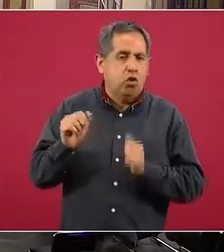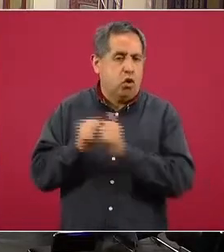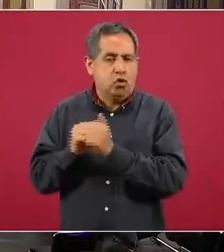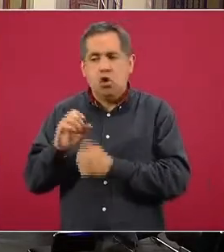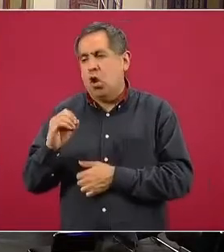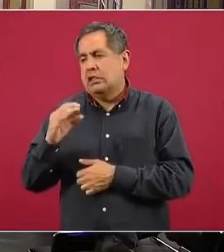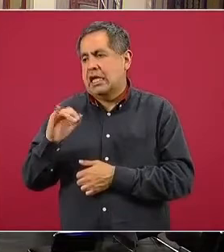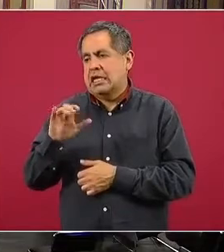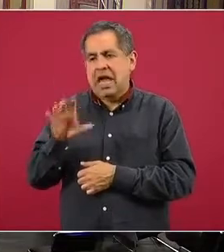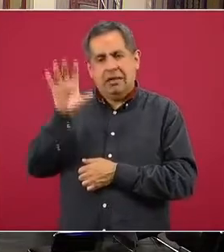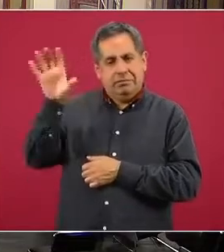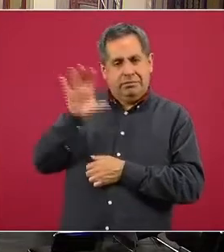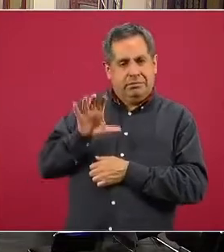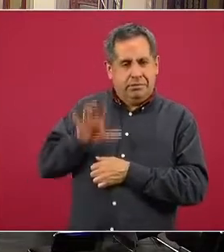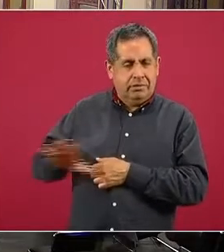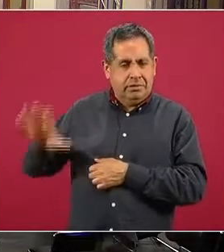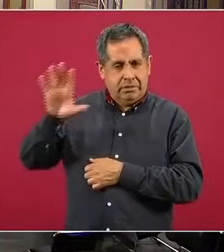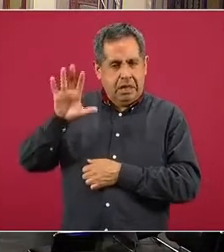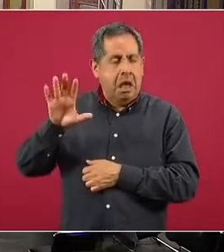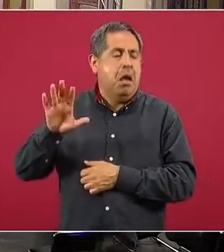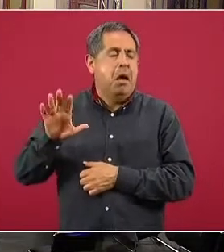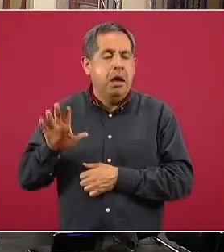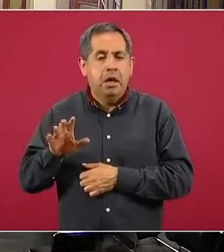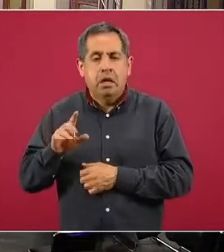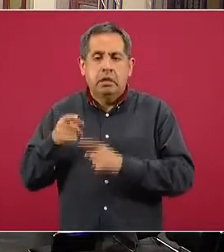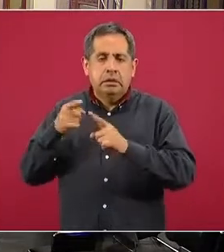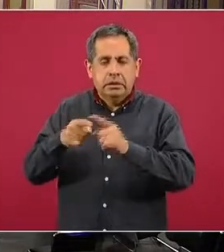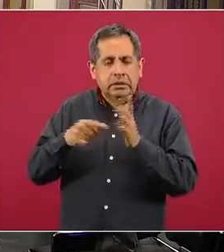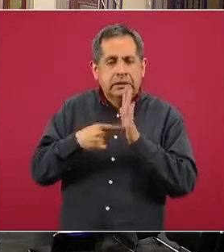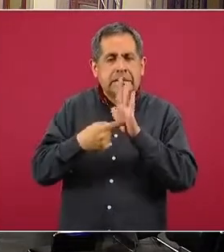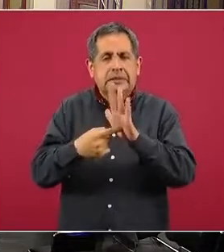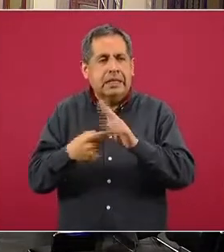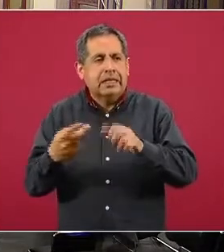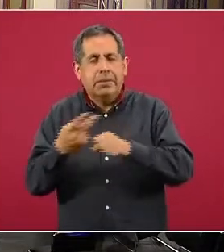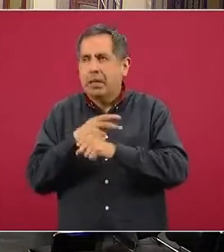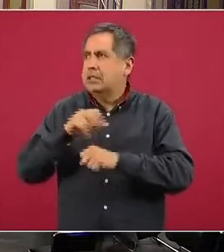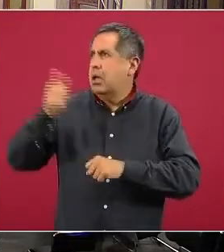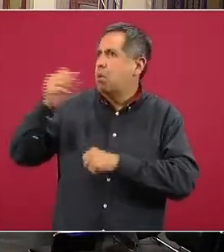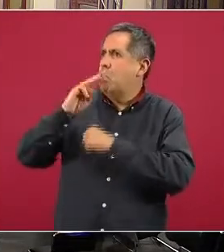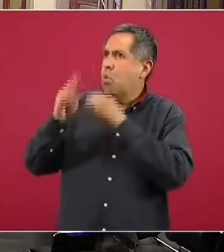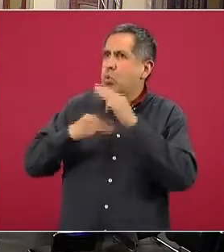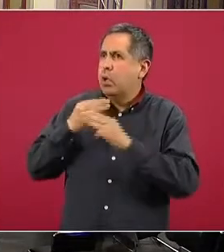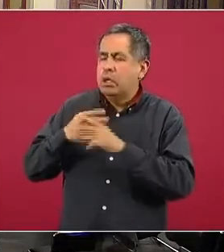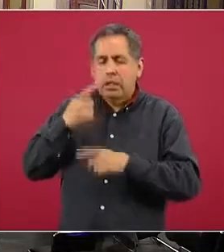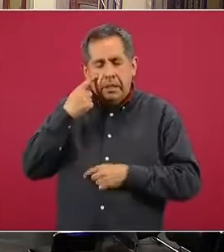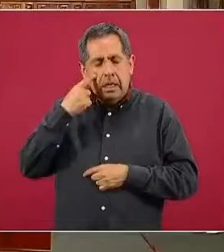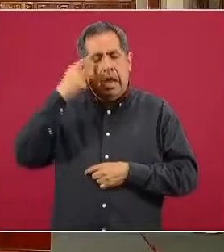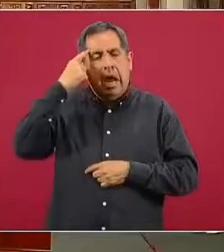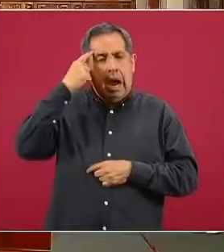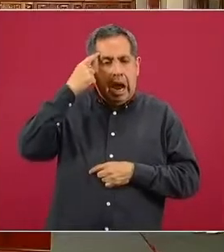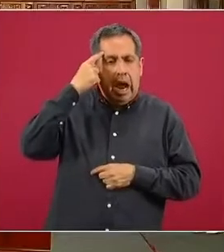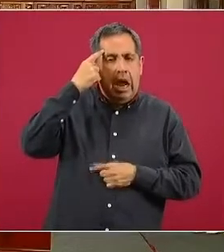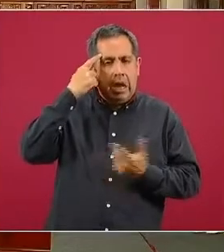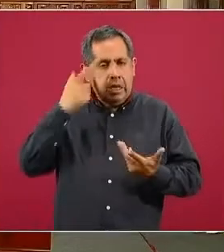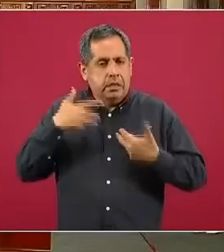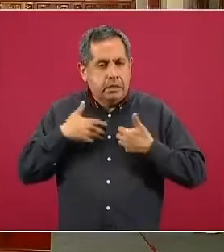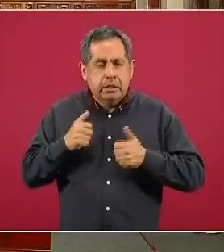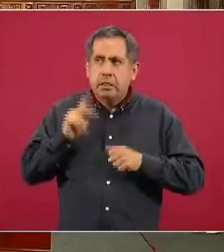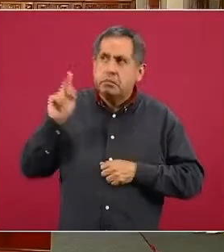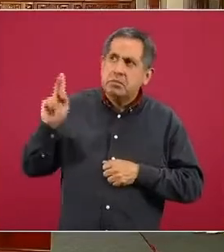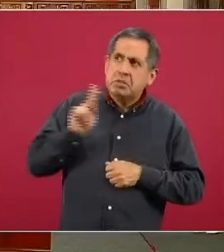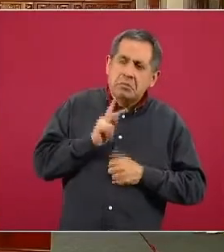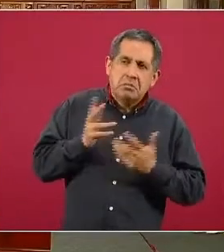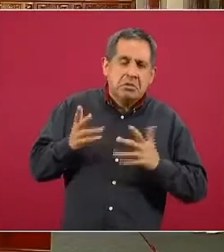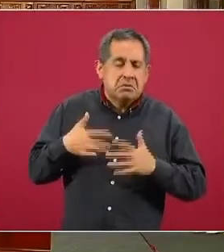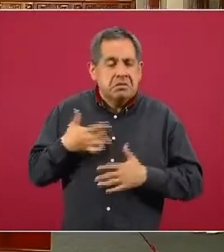Oceanía, Pacífico Occidental, con el mismo propósito, ilustrar lo que pasa en otros sitios del mundo y tener en perspectiva lo que puede estar pasando en